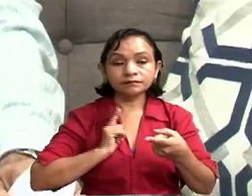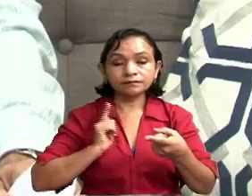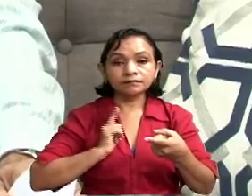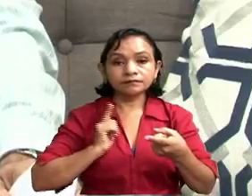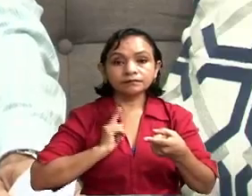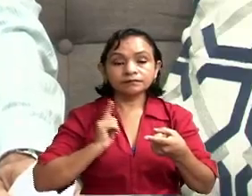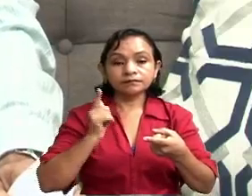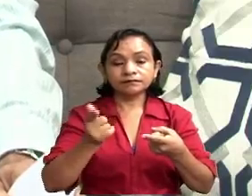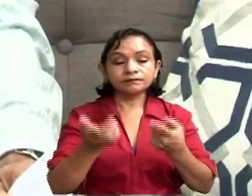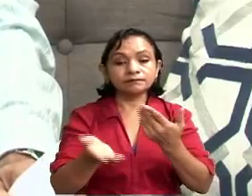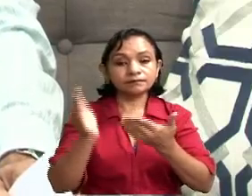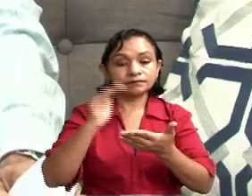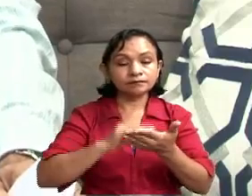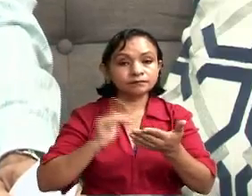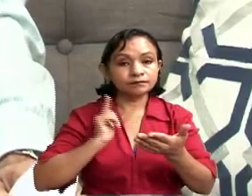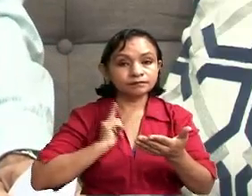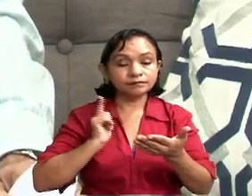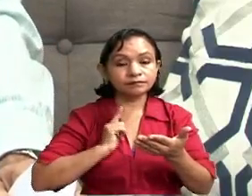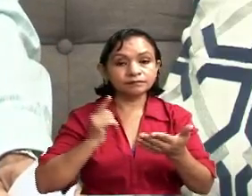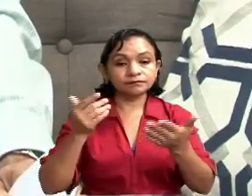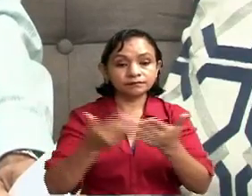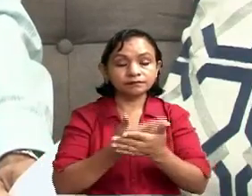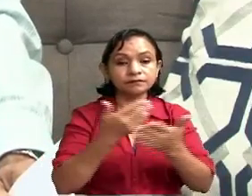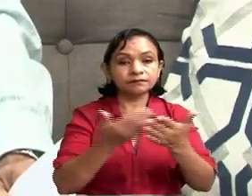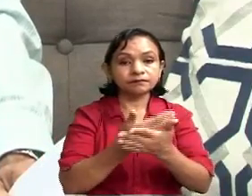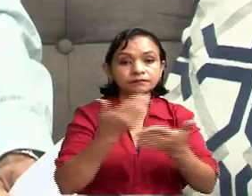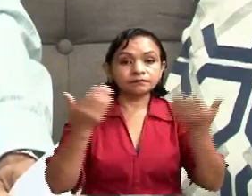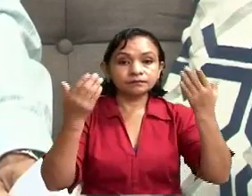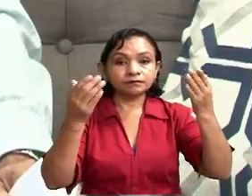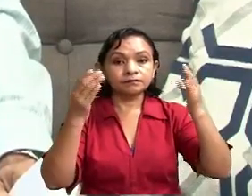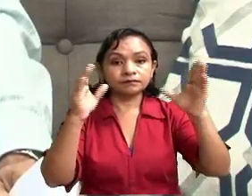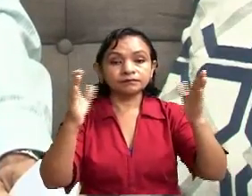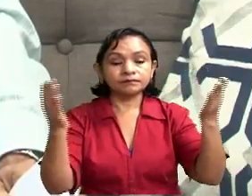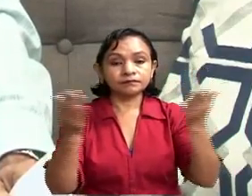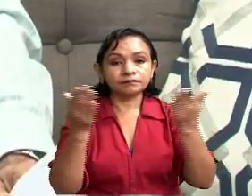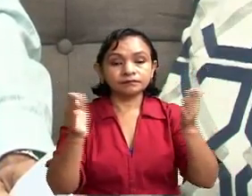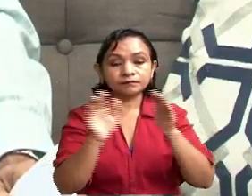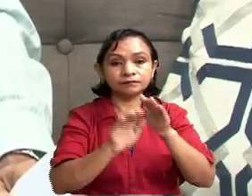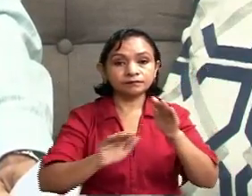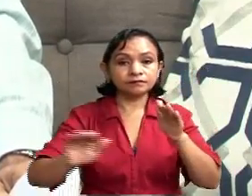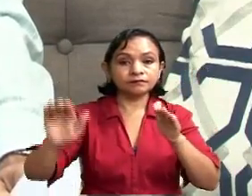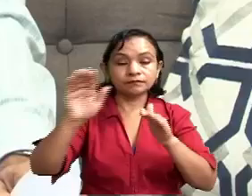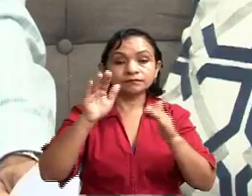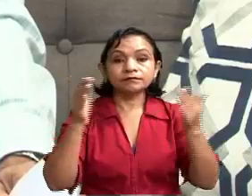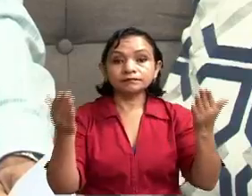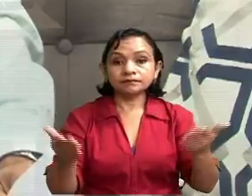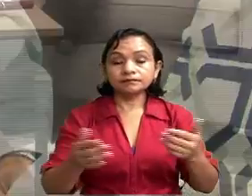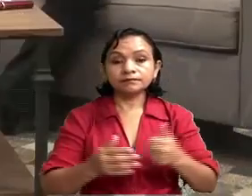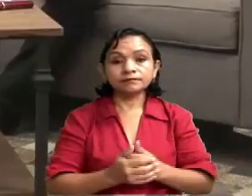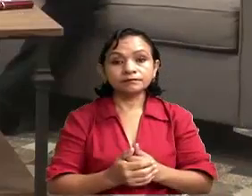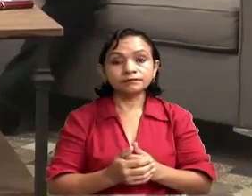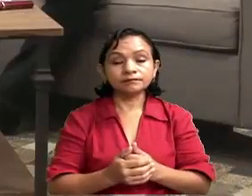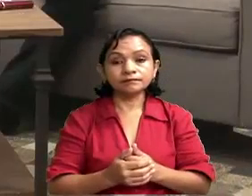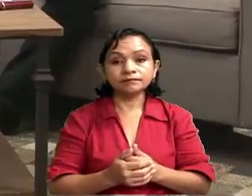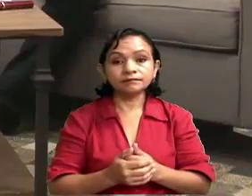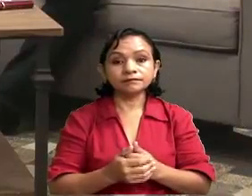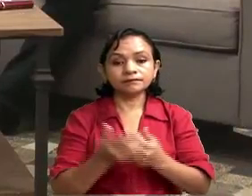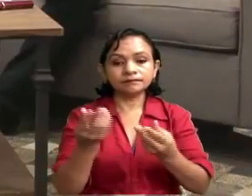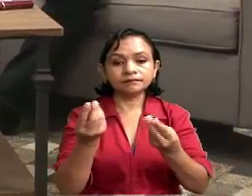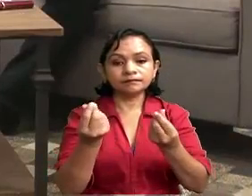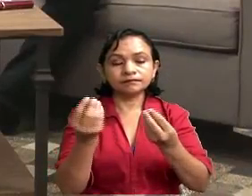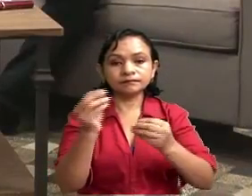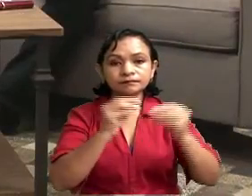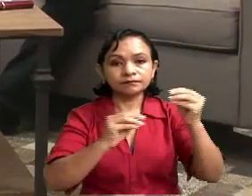para que se recuperen, se retomen nuevamente. Claro, uno de los sectores además más golpeados por el intento de golpe de Estado. En el plano económico